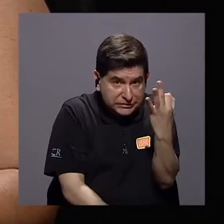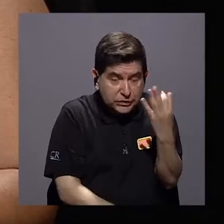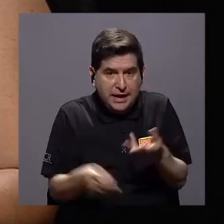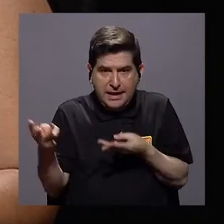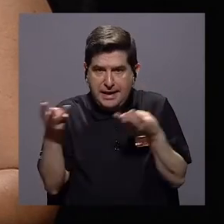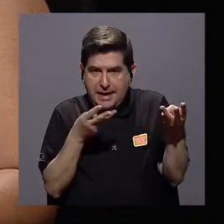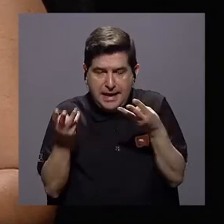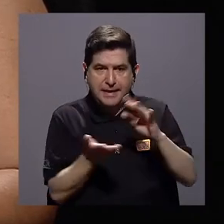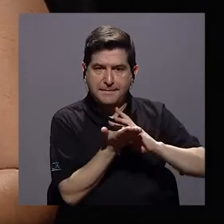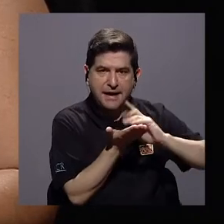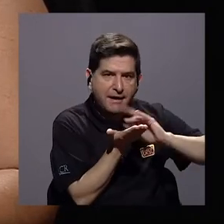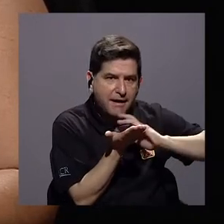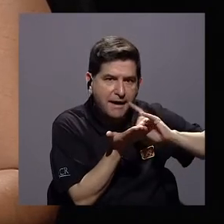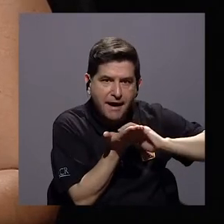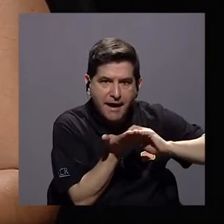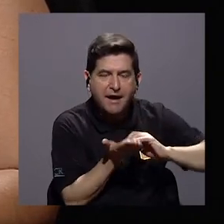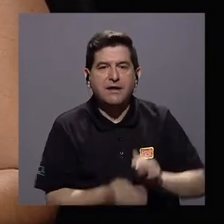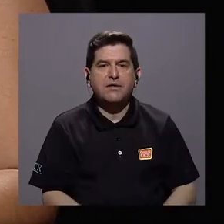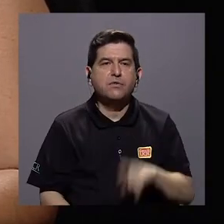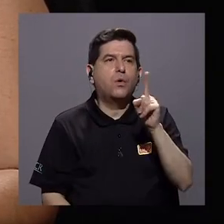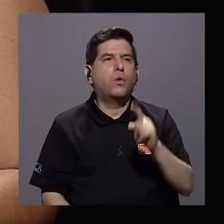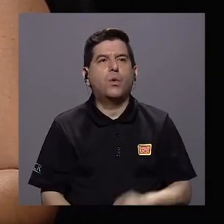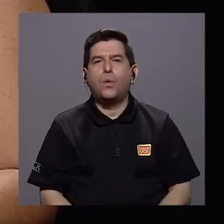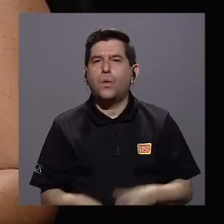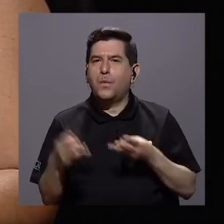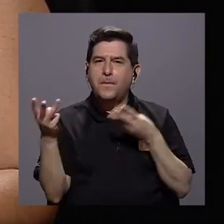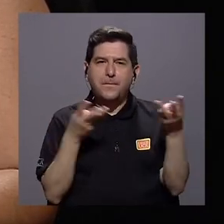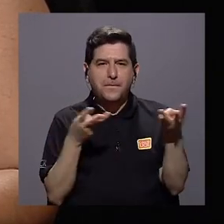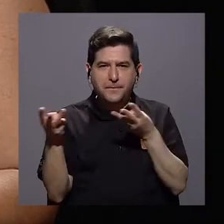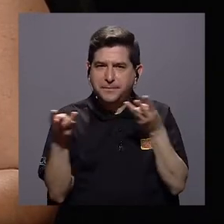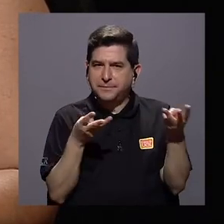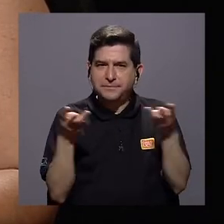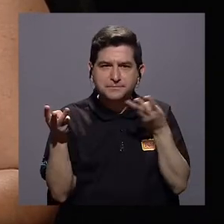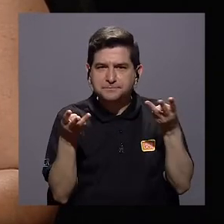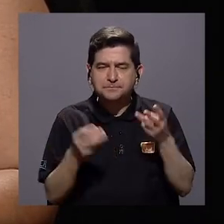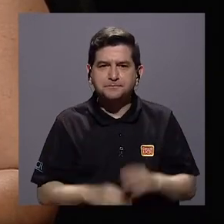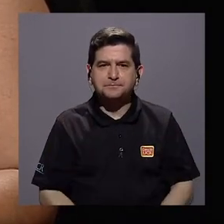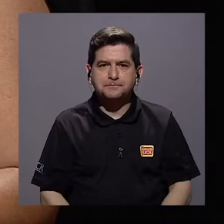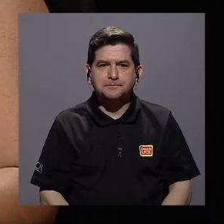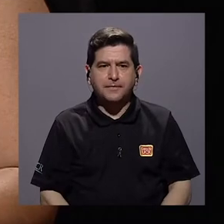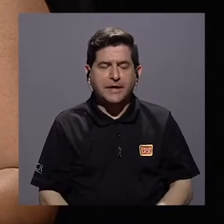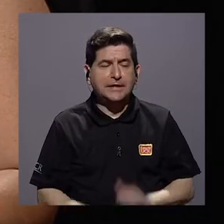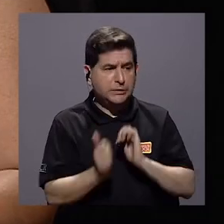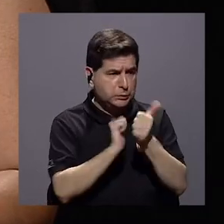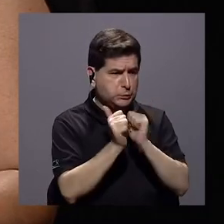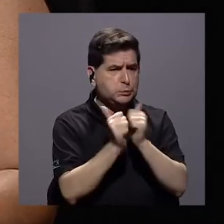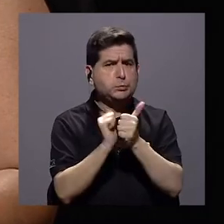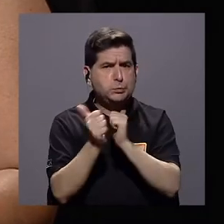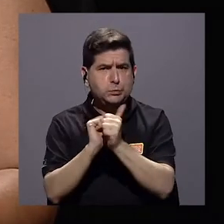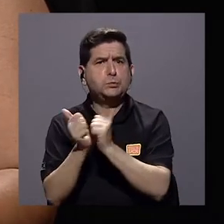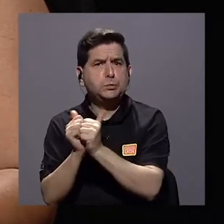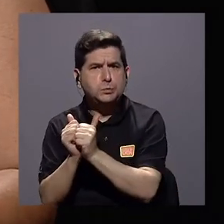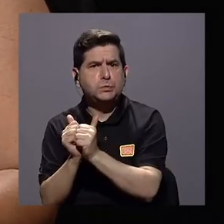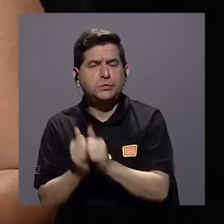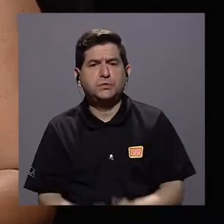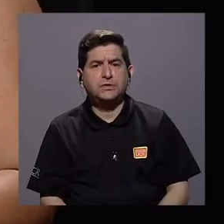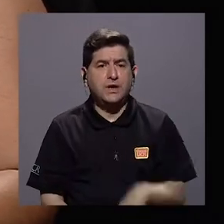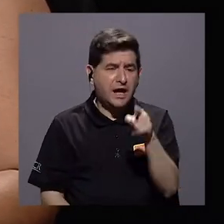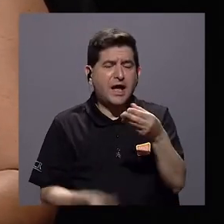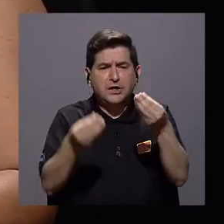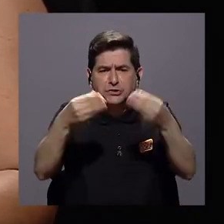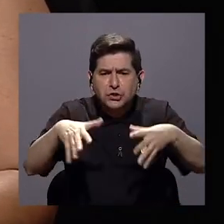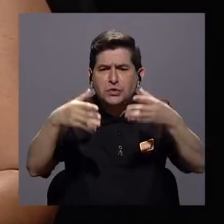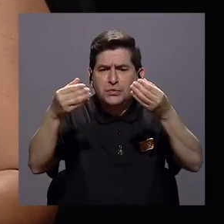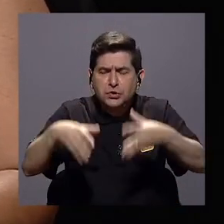el mercado del arroz es un mercado bastante competido, es un mercado de